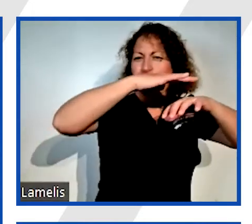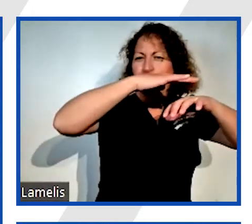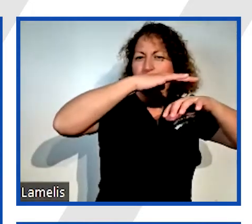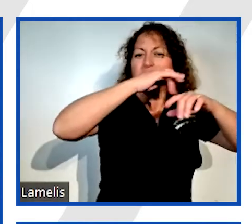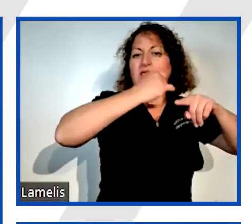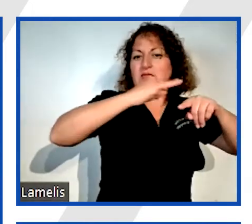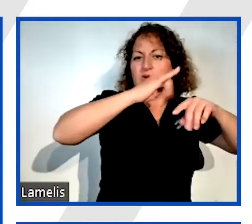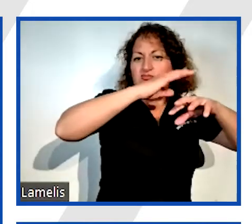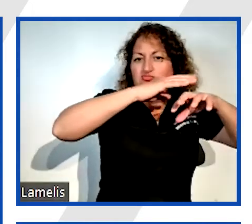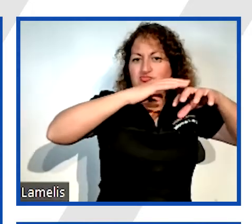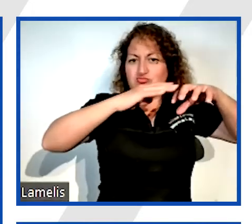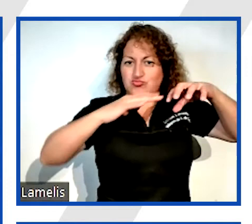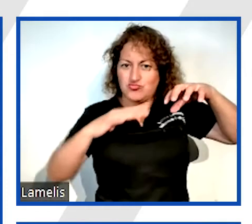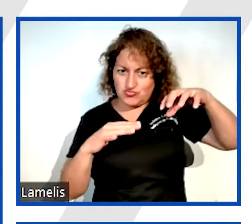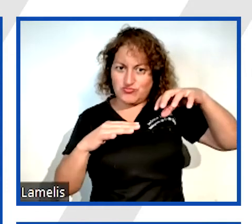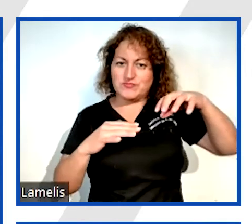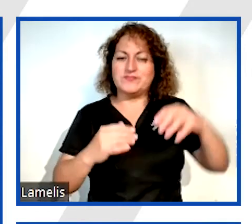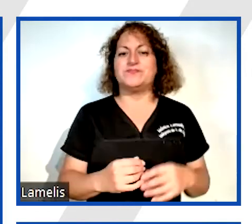nosotros tengamos varias días